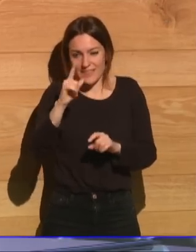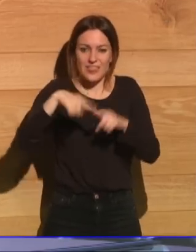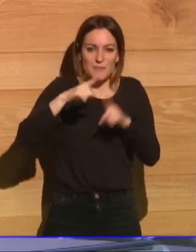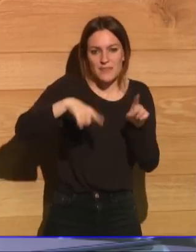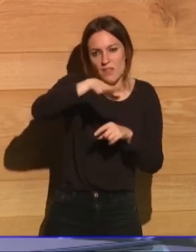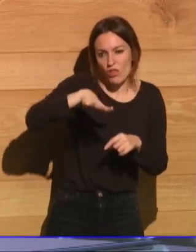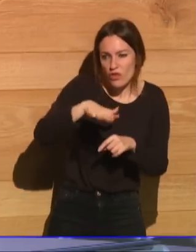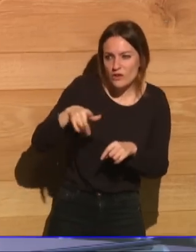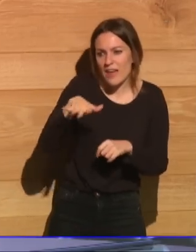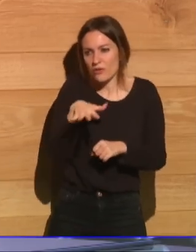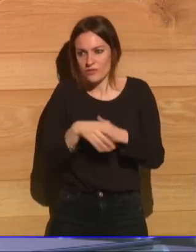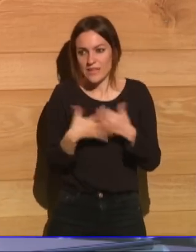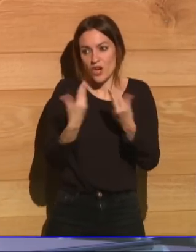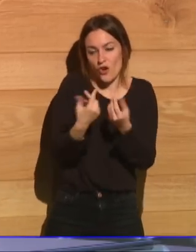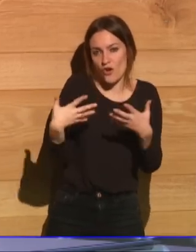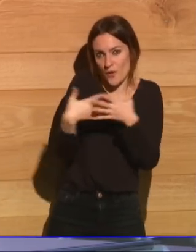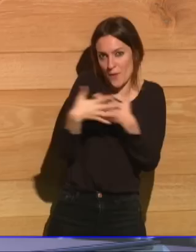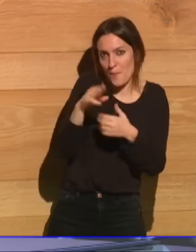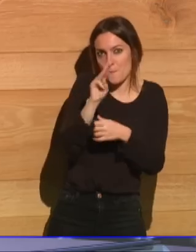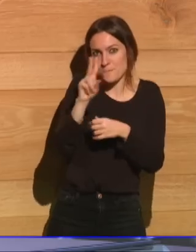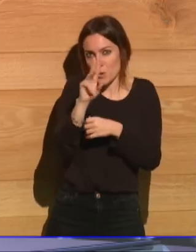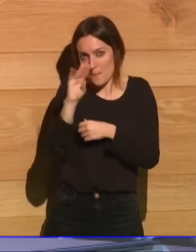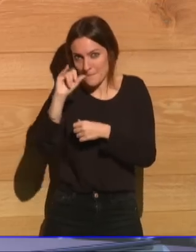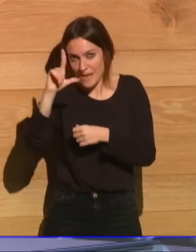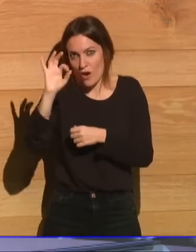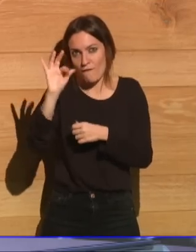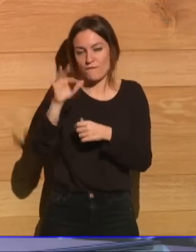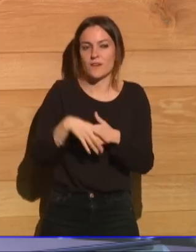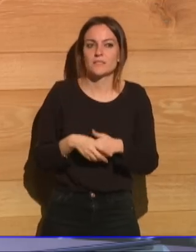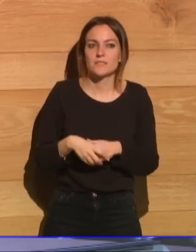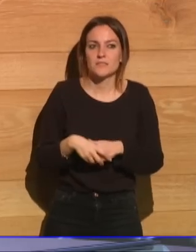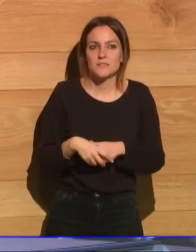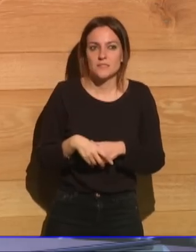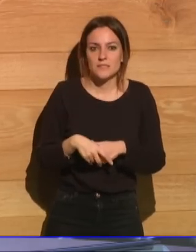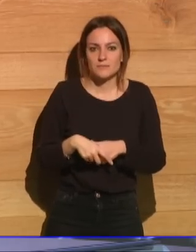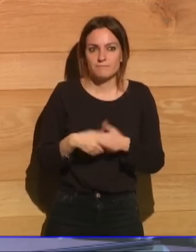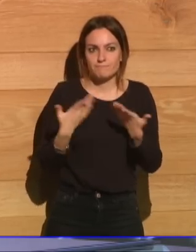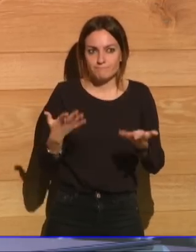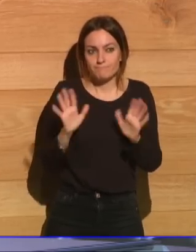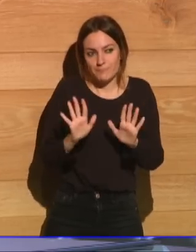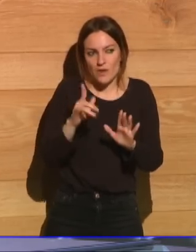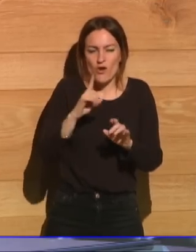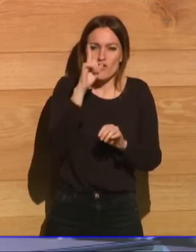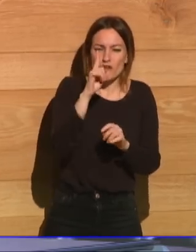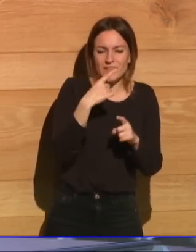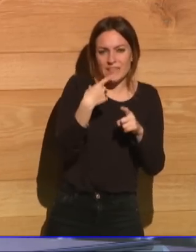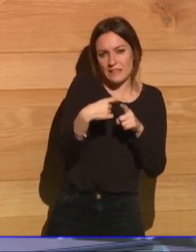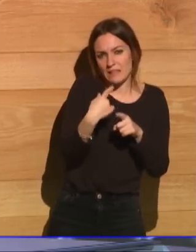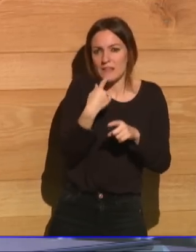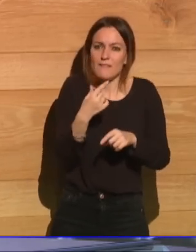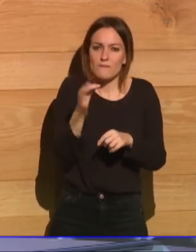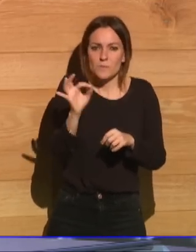Pueden mezclarlo con puppy love. En el sur se dice más, se fuerza más la G, whimsicality. Pero en el norte se hace más